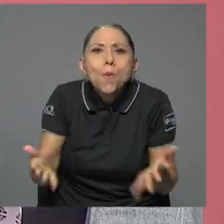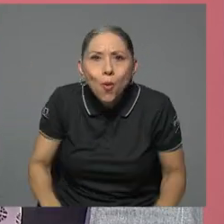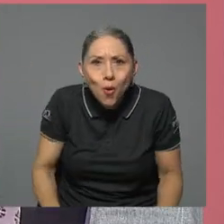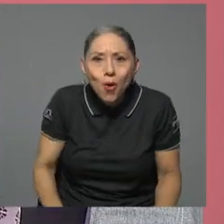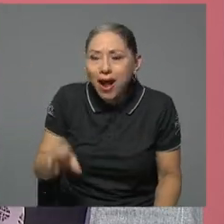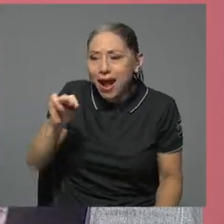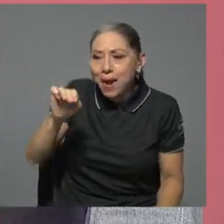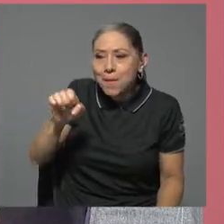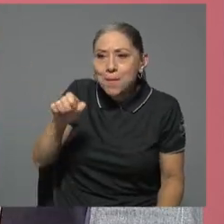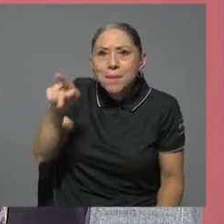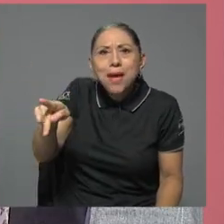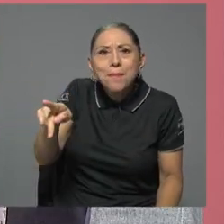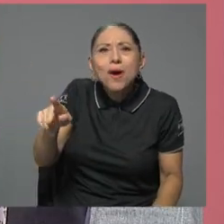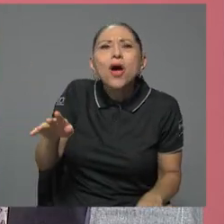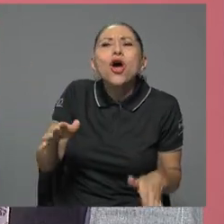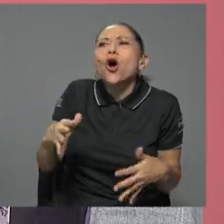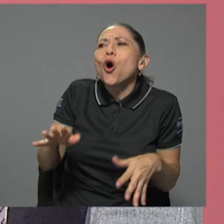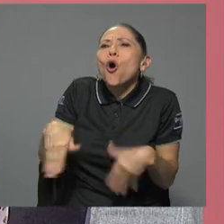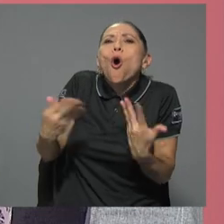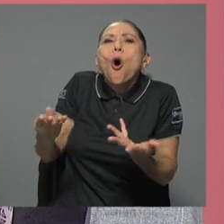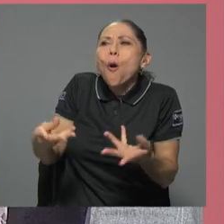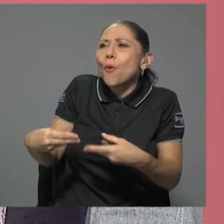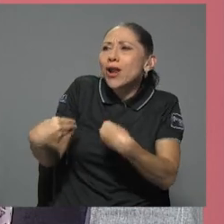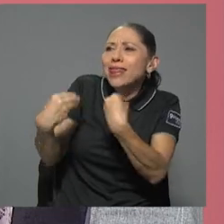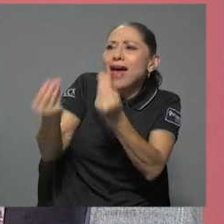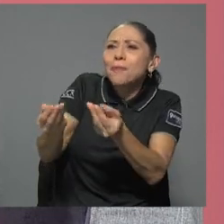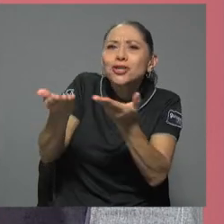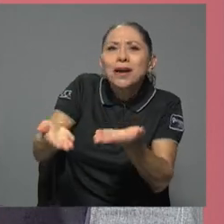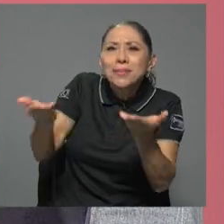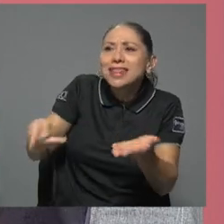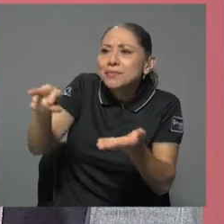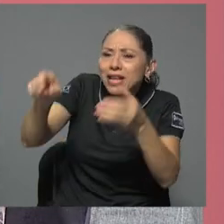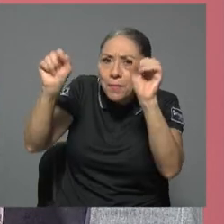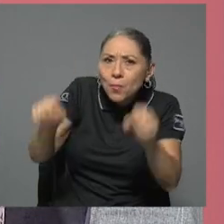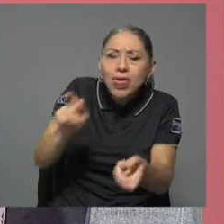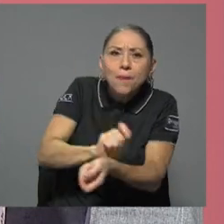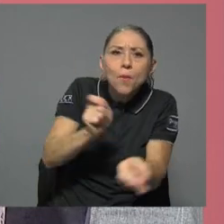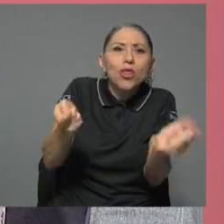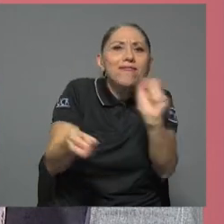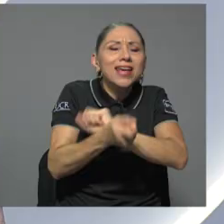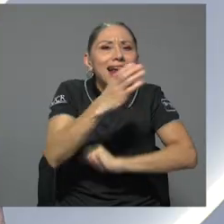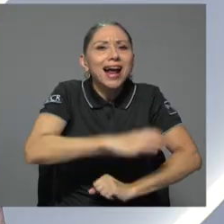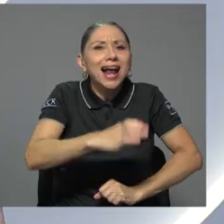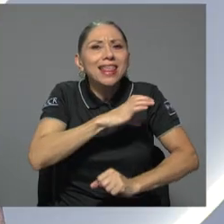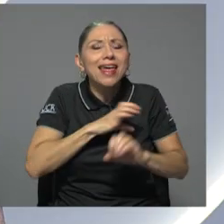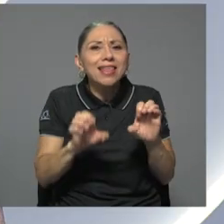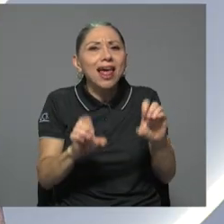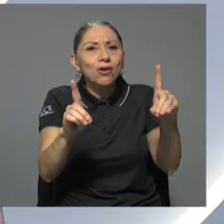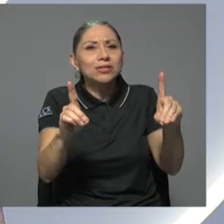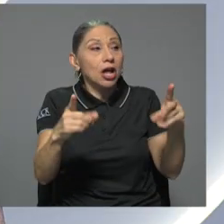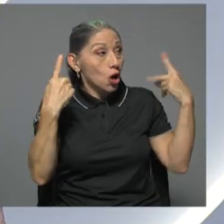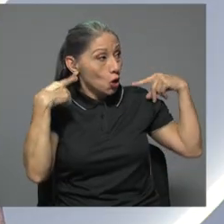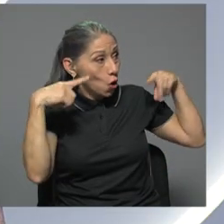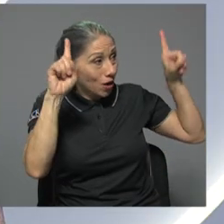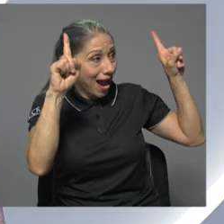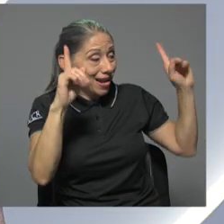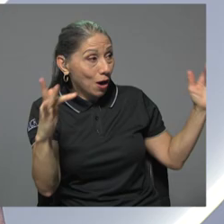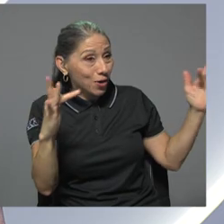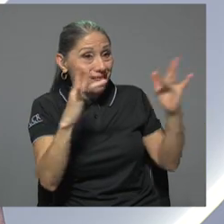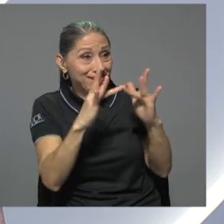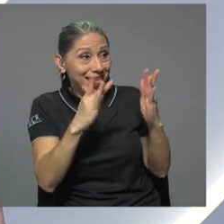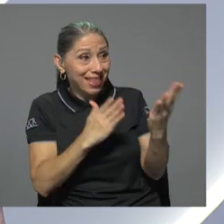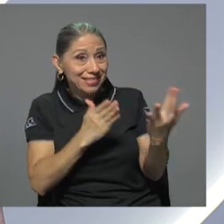mes más bien es las herramientas para que pueda modificar la calidad del educada lograr la conectividad de accesibilidad y realidades la